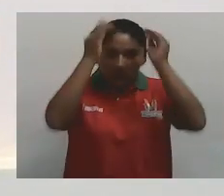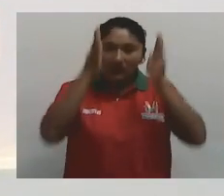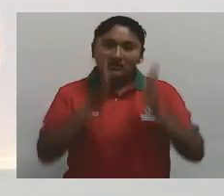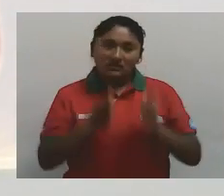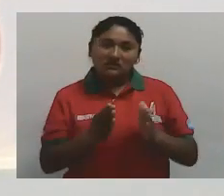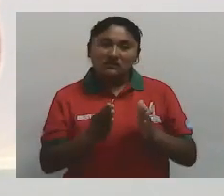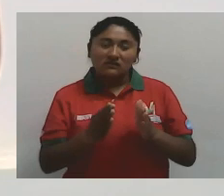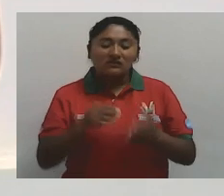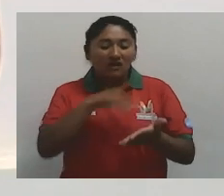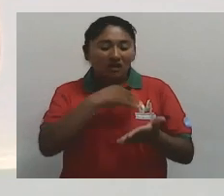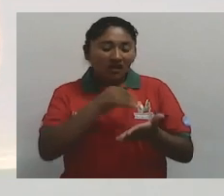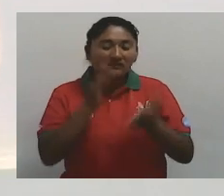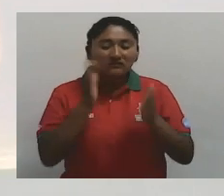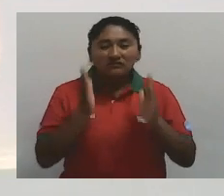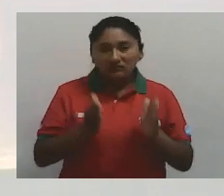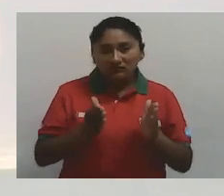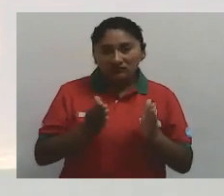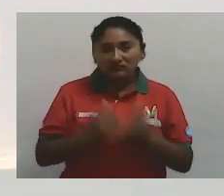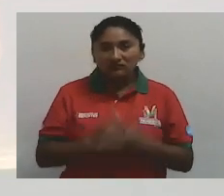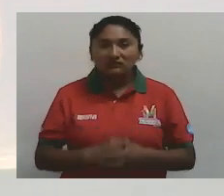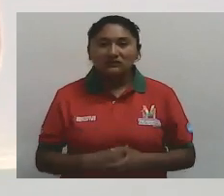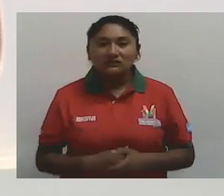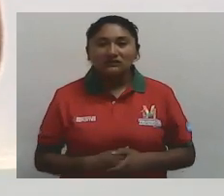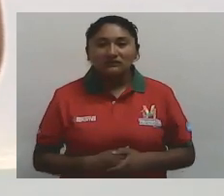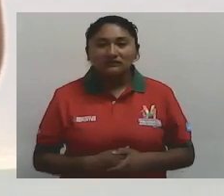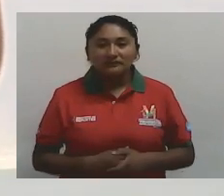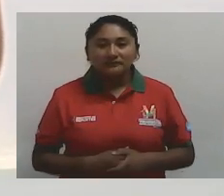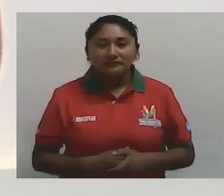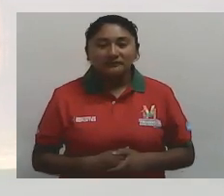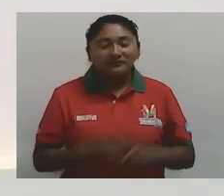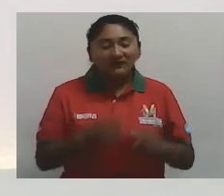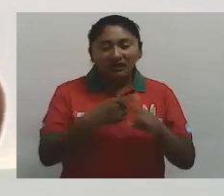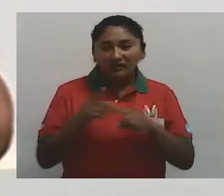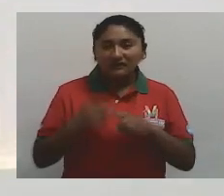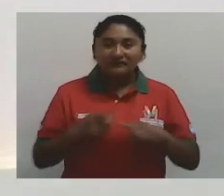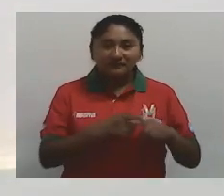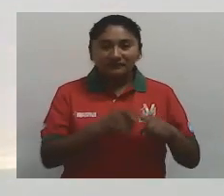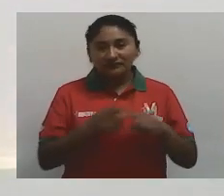y estudiantes de las diferentes